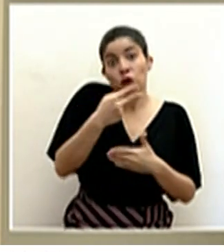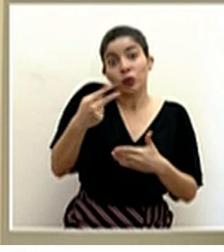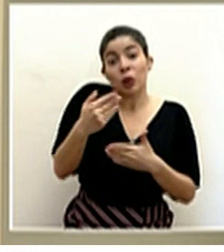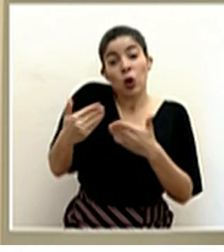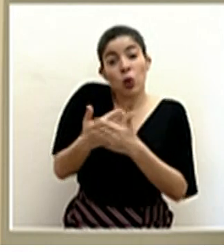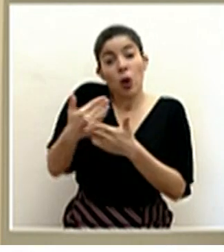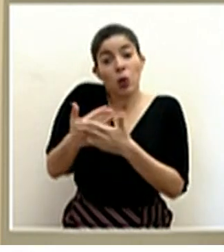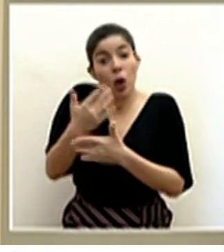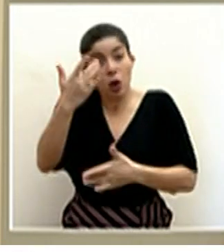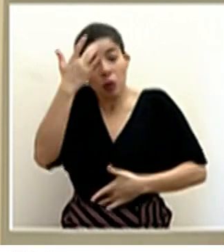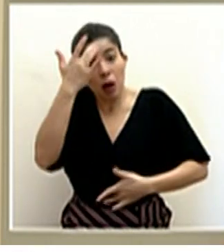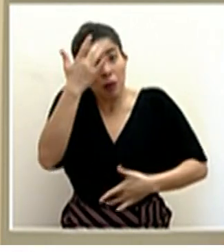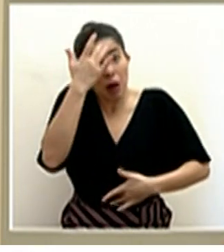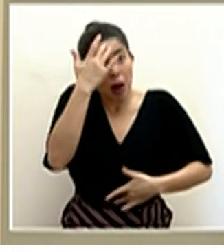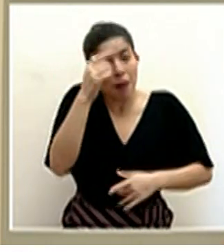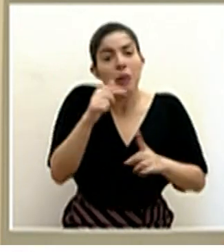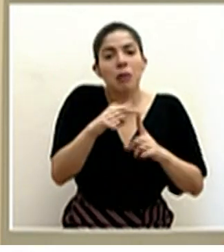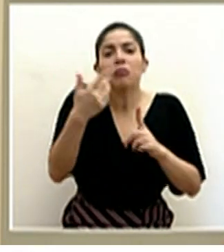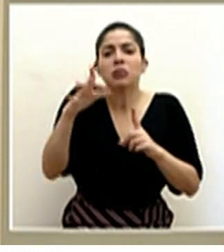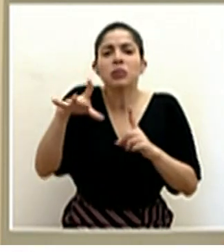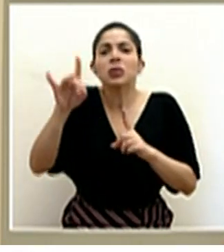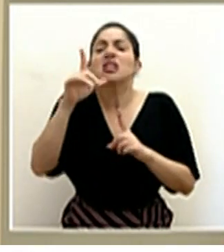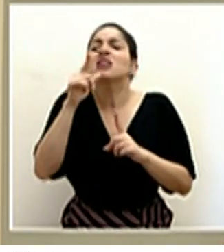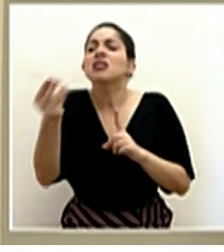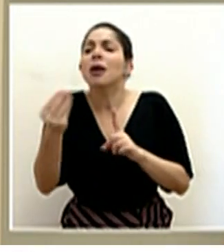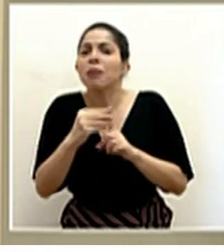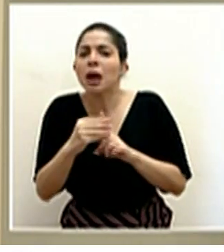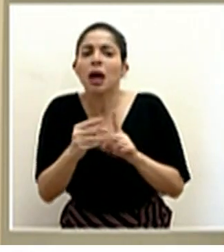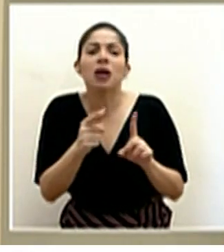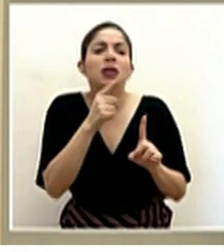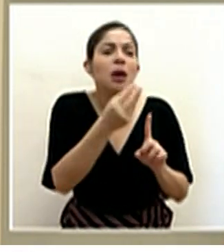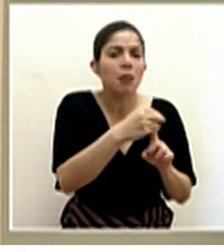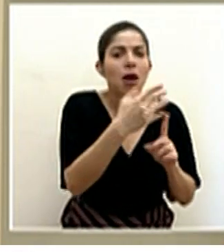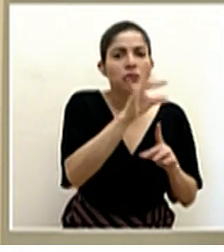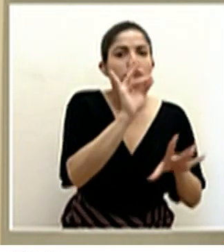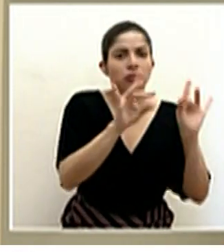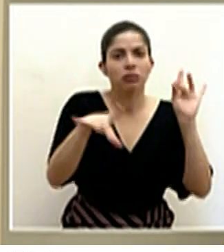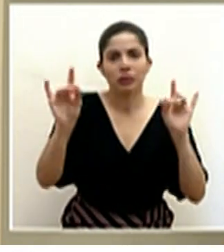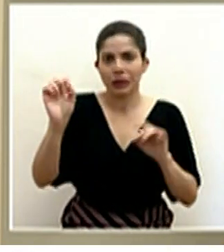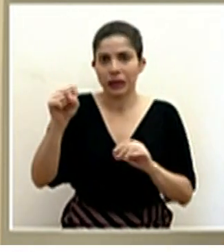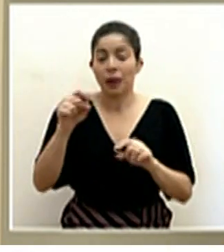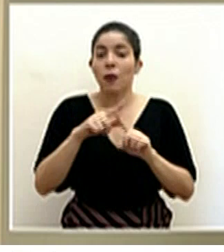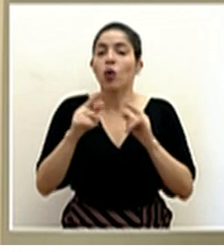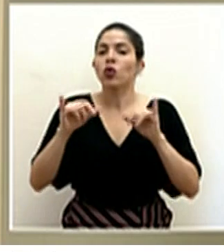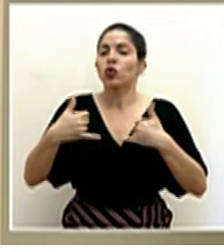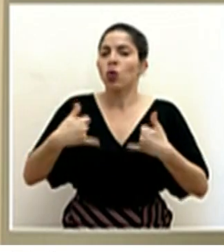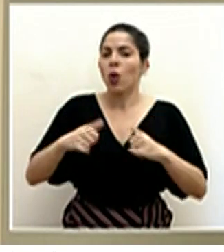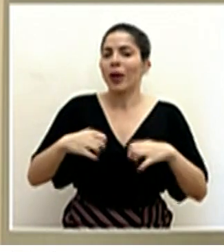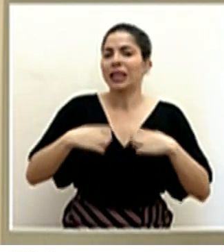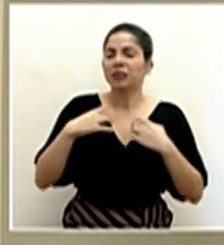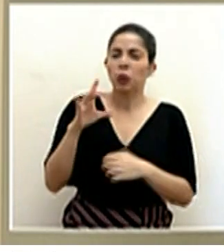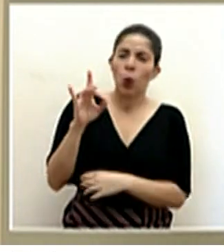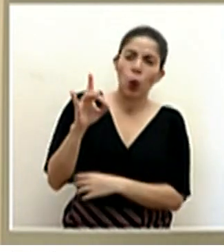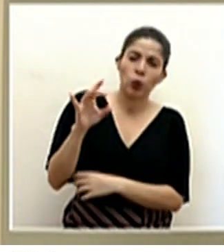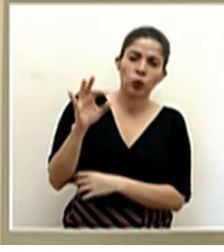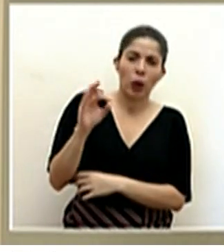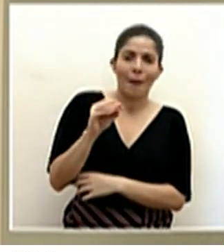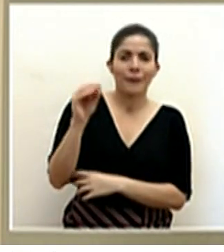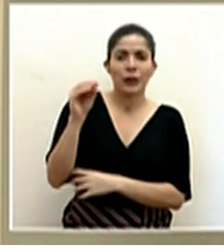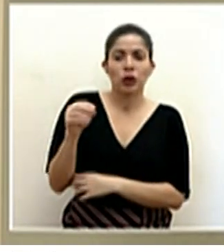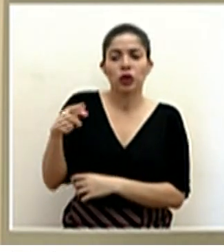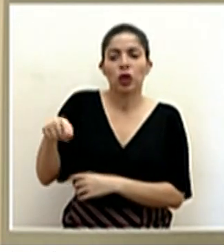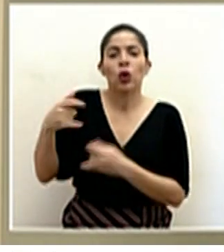semanas, se han identificado los nexos para la mayoría de ellos. Existe todavía aproximadamente entre un 8 y 9% que están